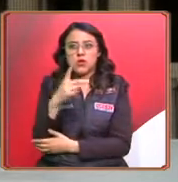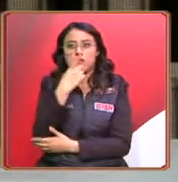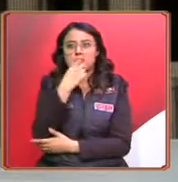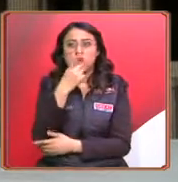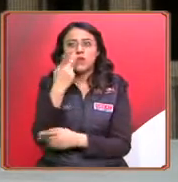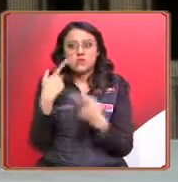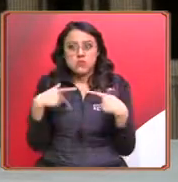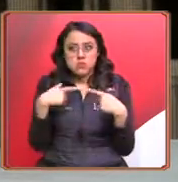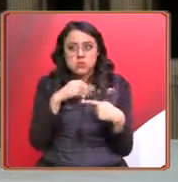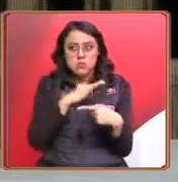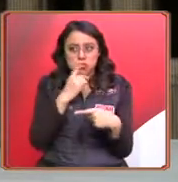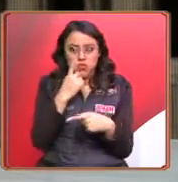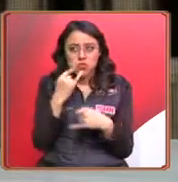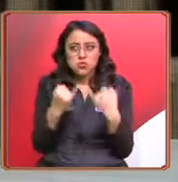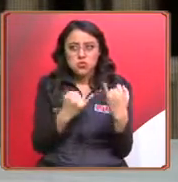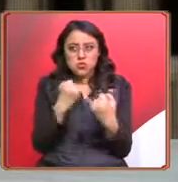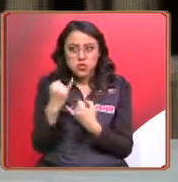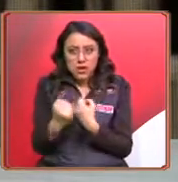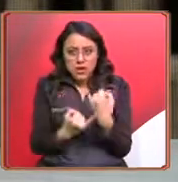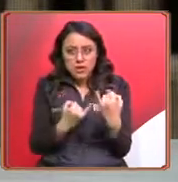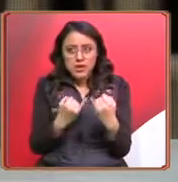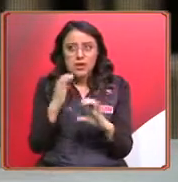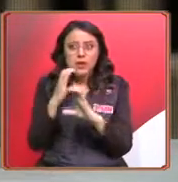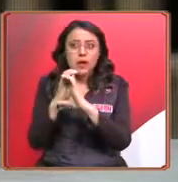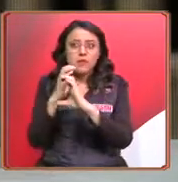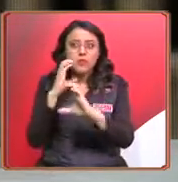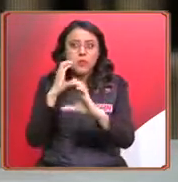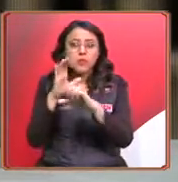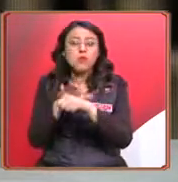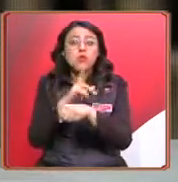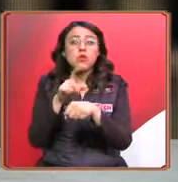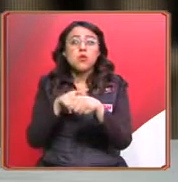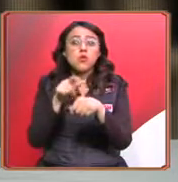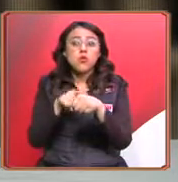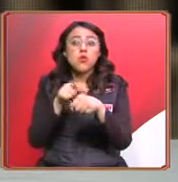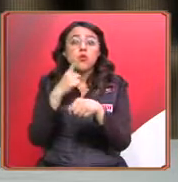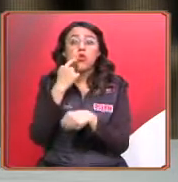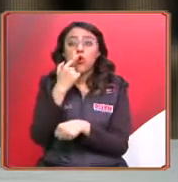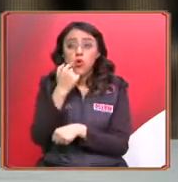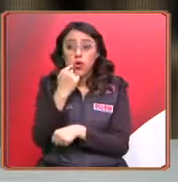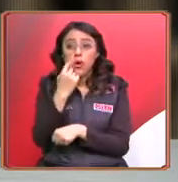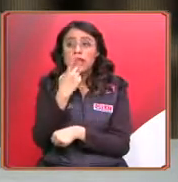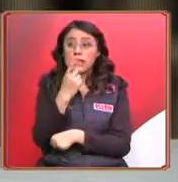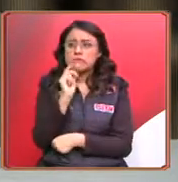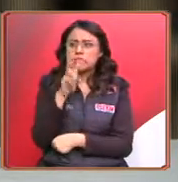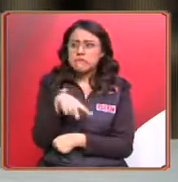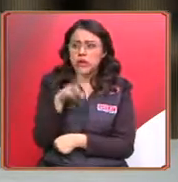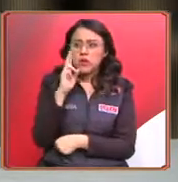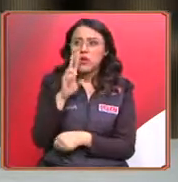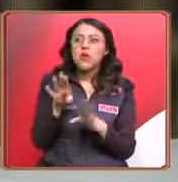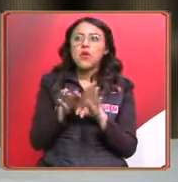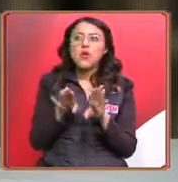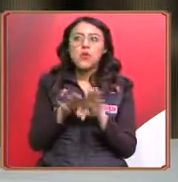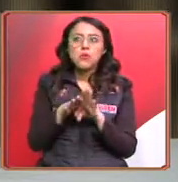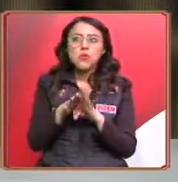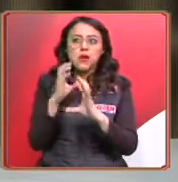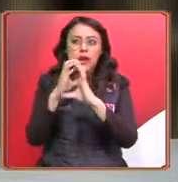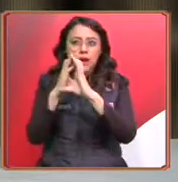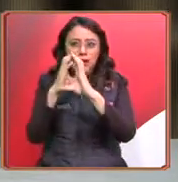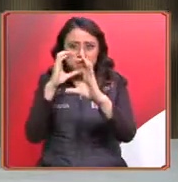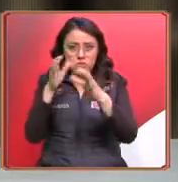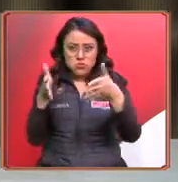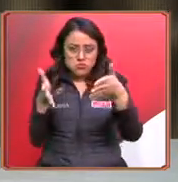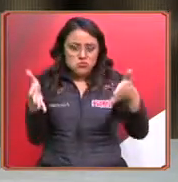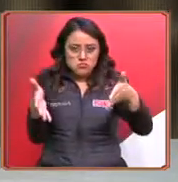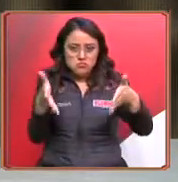una persona que nos dejó un juguete, agarramos un camión, lo agarramos porque era muy rojo y ese, vimos cómo ese camión, en